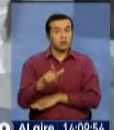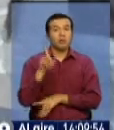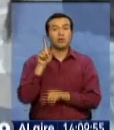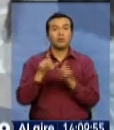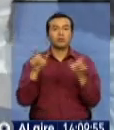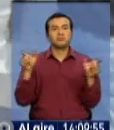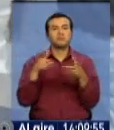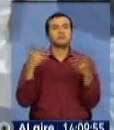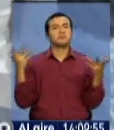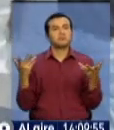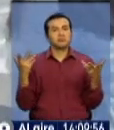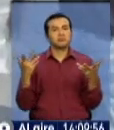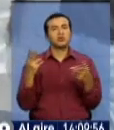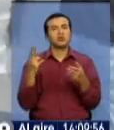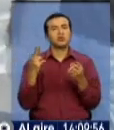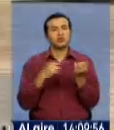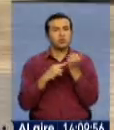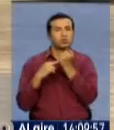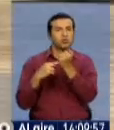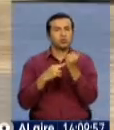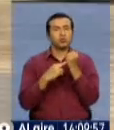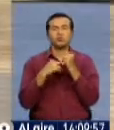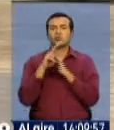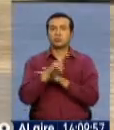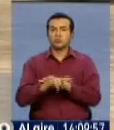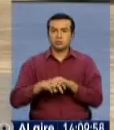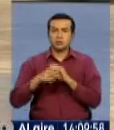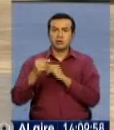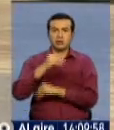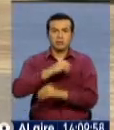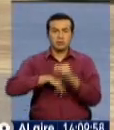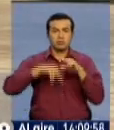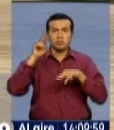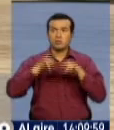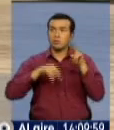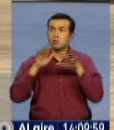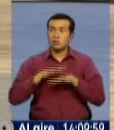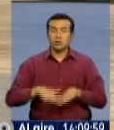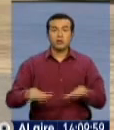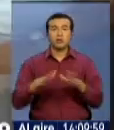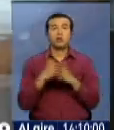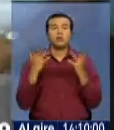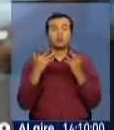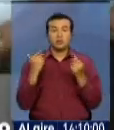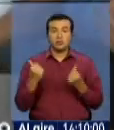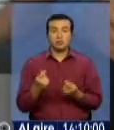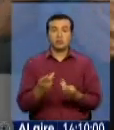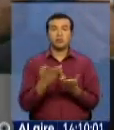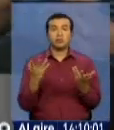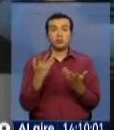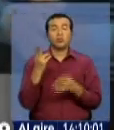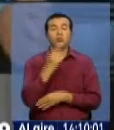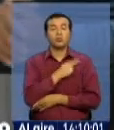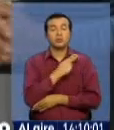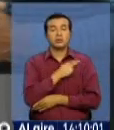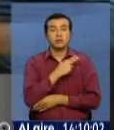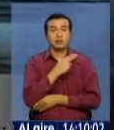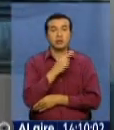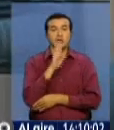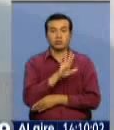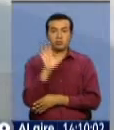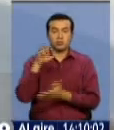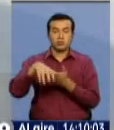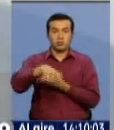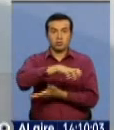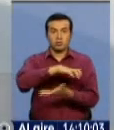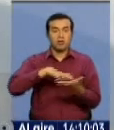ciudadanos insisten en utilizar los recursos de las regalías mineras para invertir en la infraestructura y obtener financiamiento para la Universidad Estatal de esta